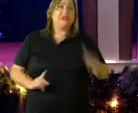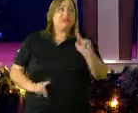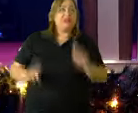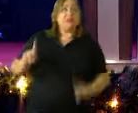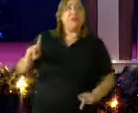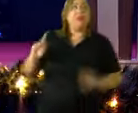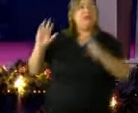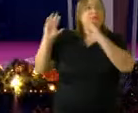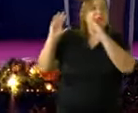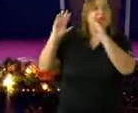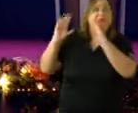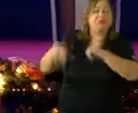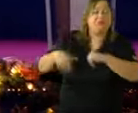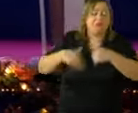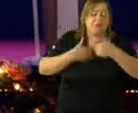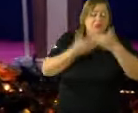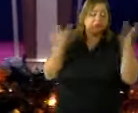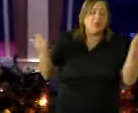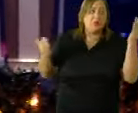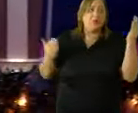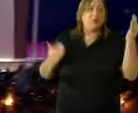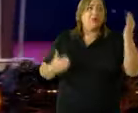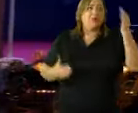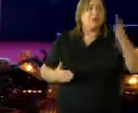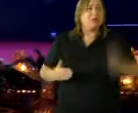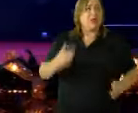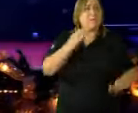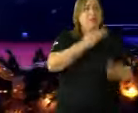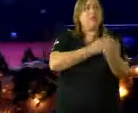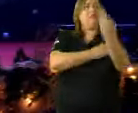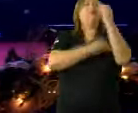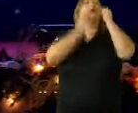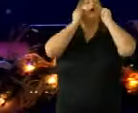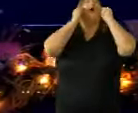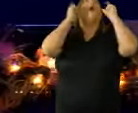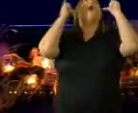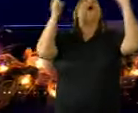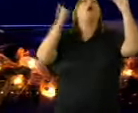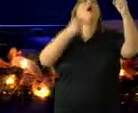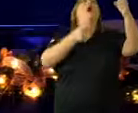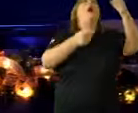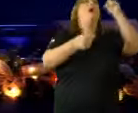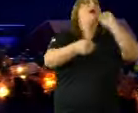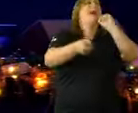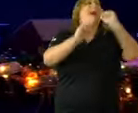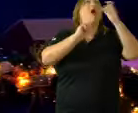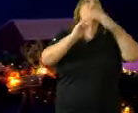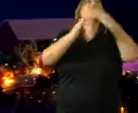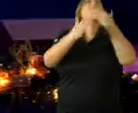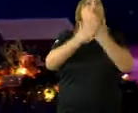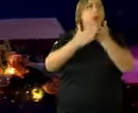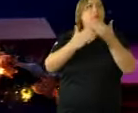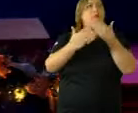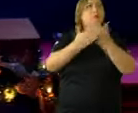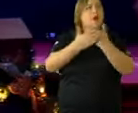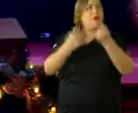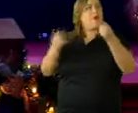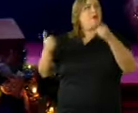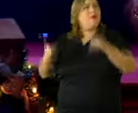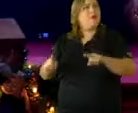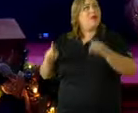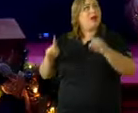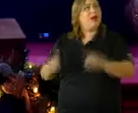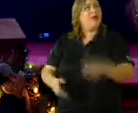nada. Yo siempre, todas las mañanas, me levantaba esperando un regalo, esperando algo bueno, aleluya, esperando una